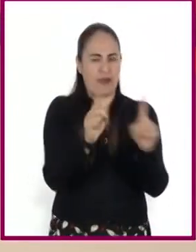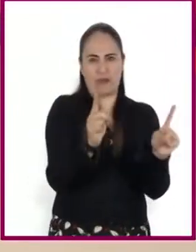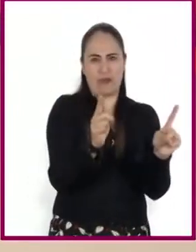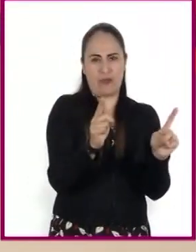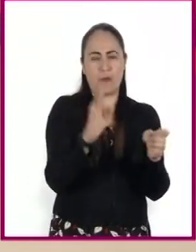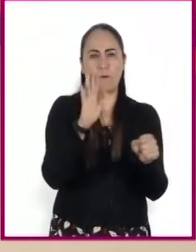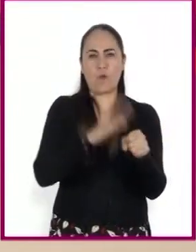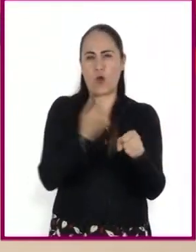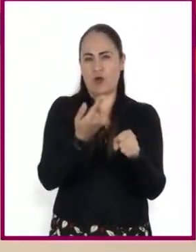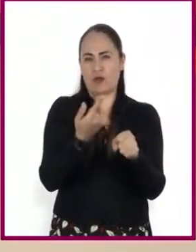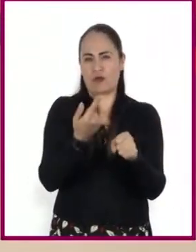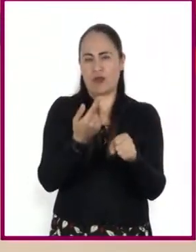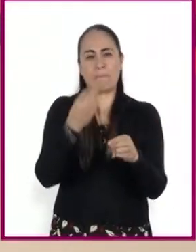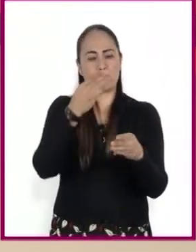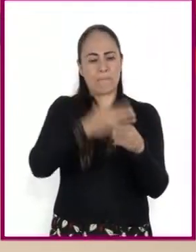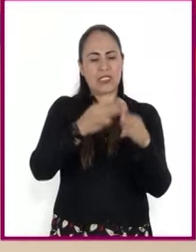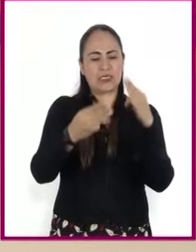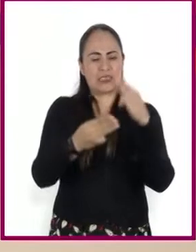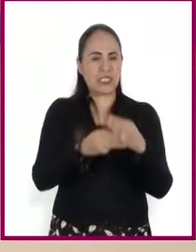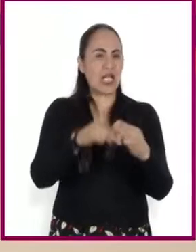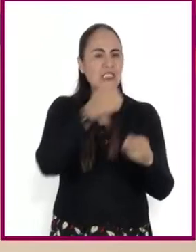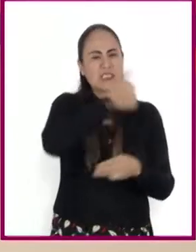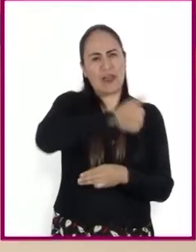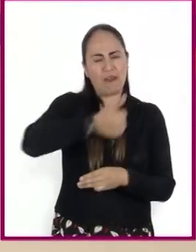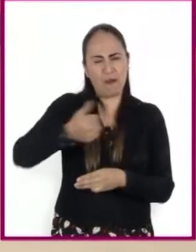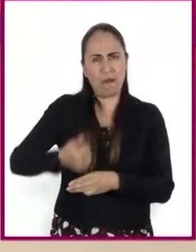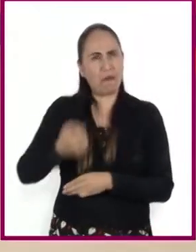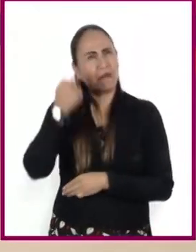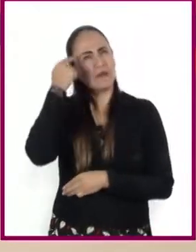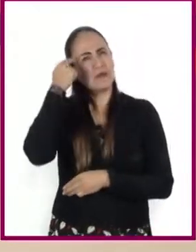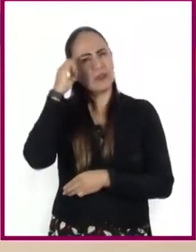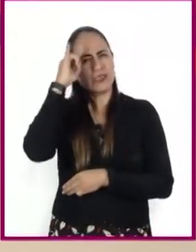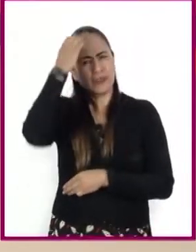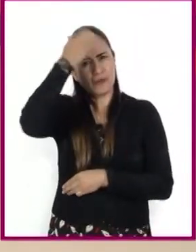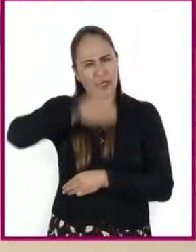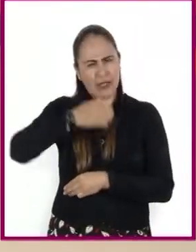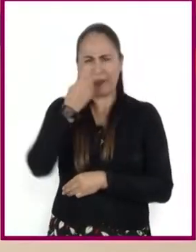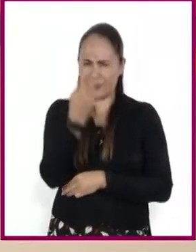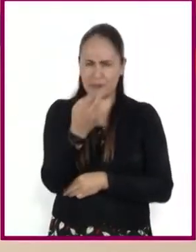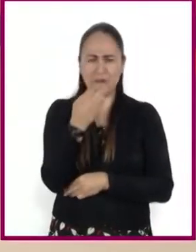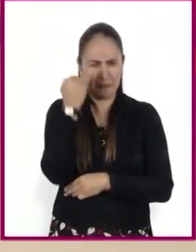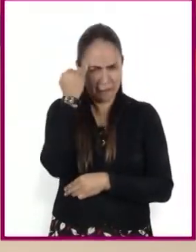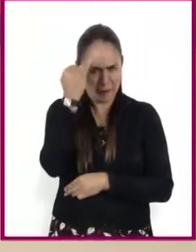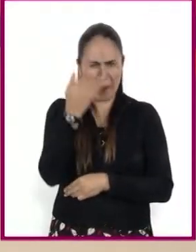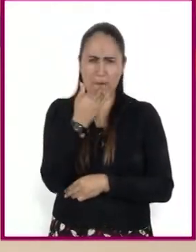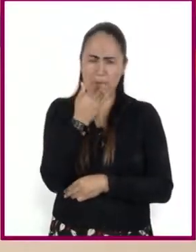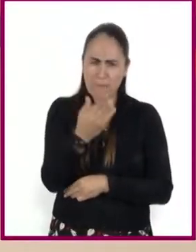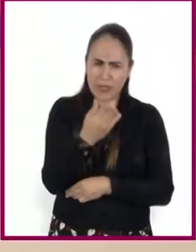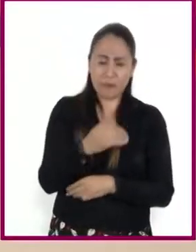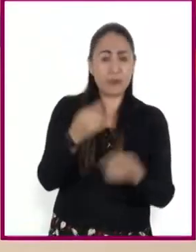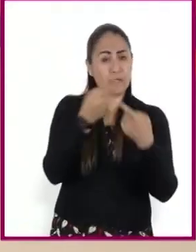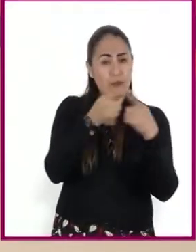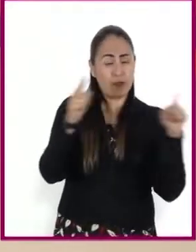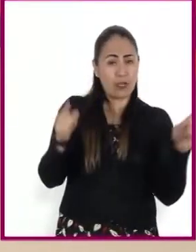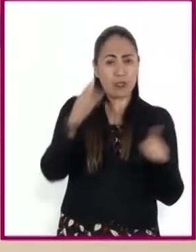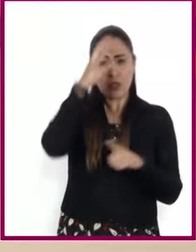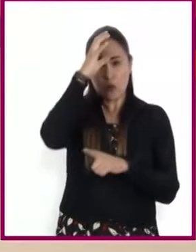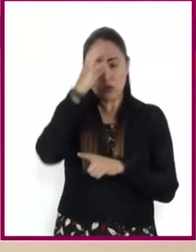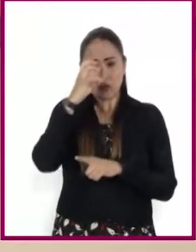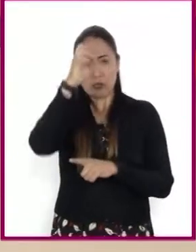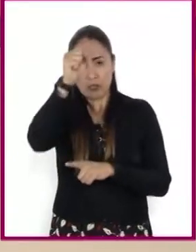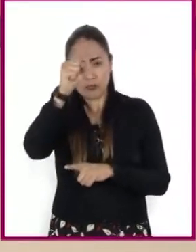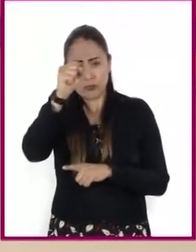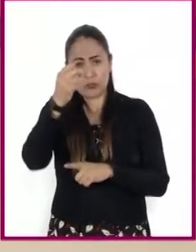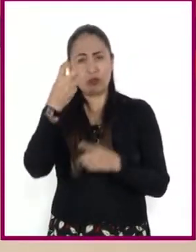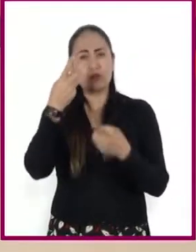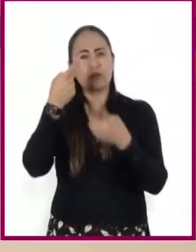todos tenemos nuestra propia idea de lo que es una silla, y todas esas ideas son correctas, a diferencia de los conceptos, que son unidades